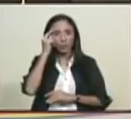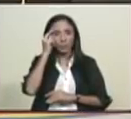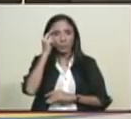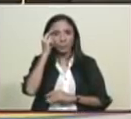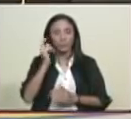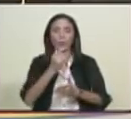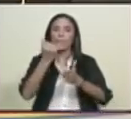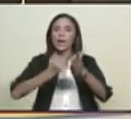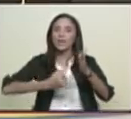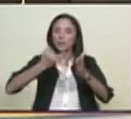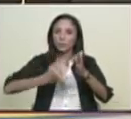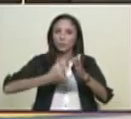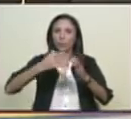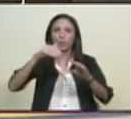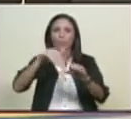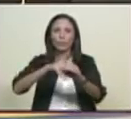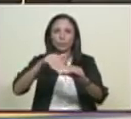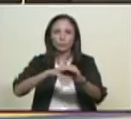la inscripción electoral.